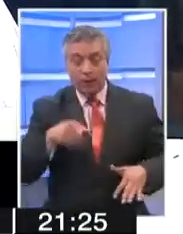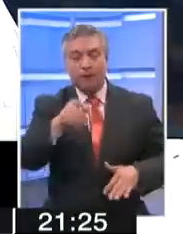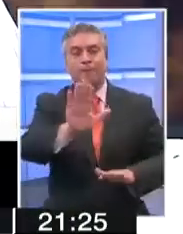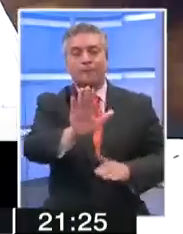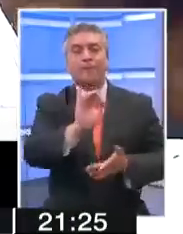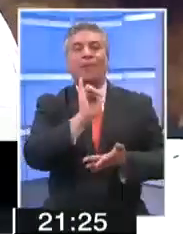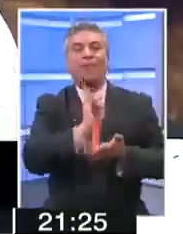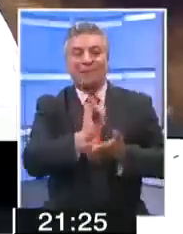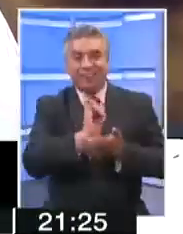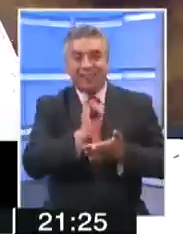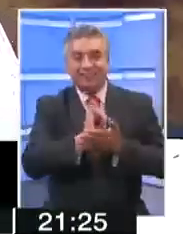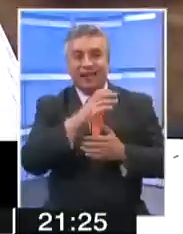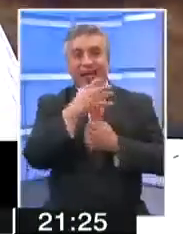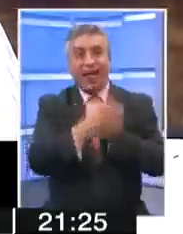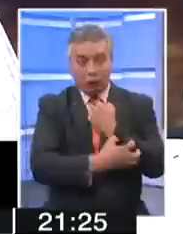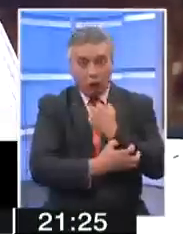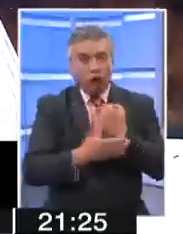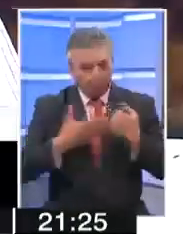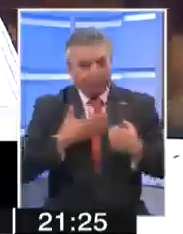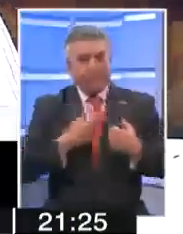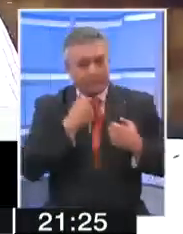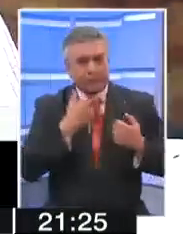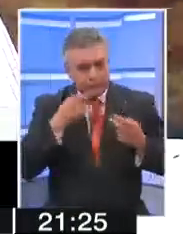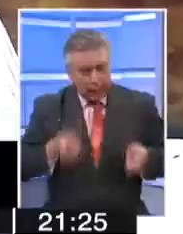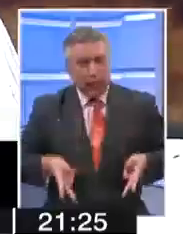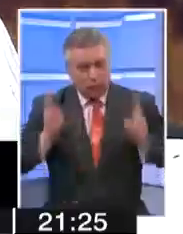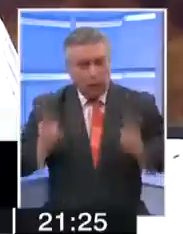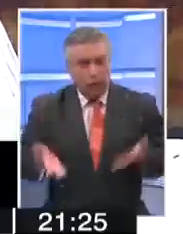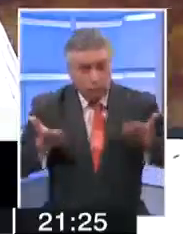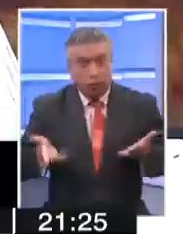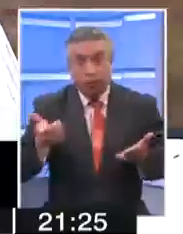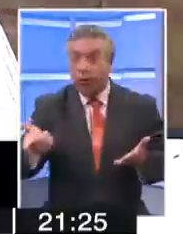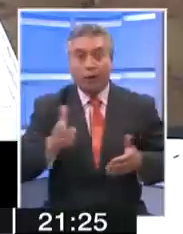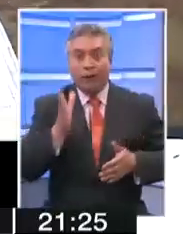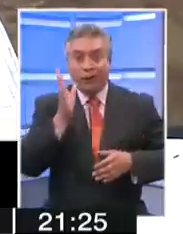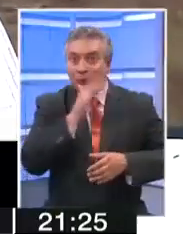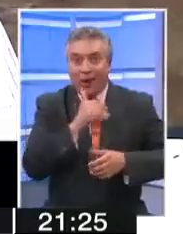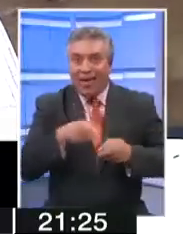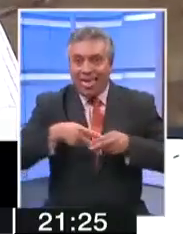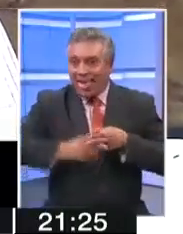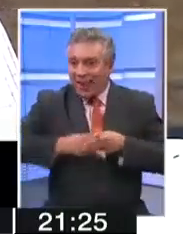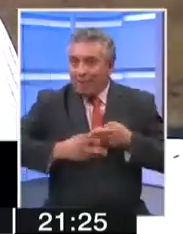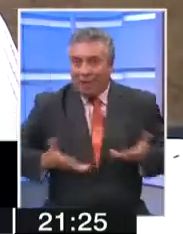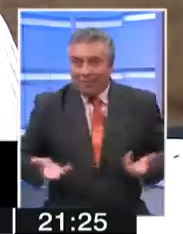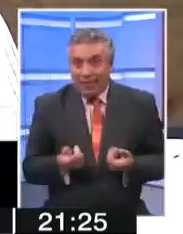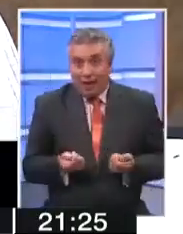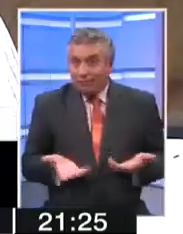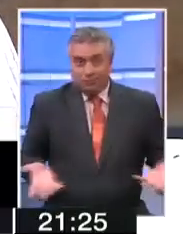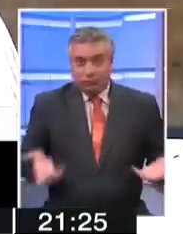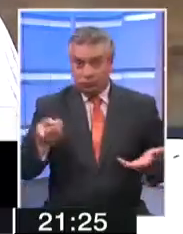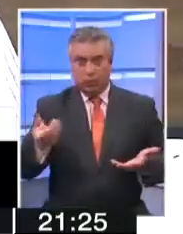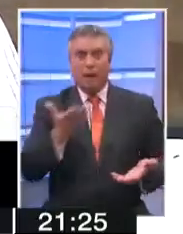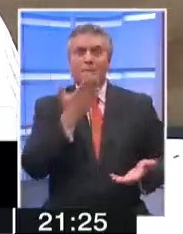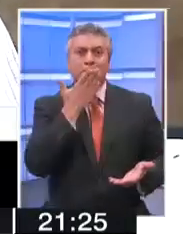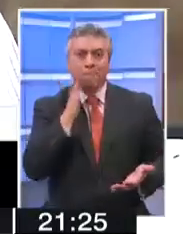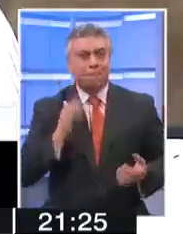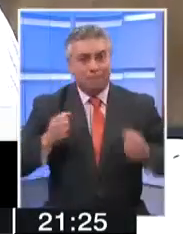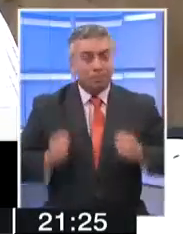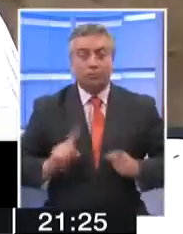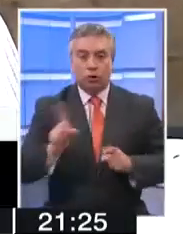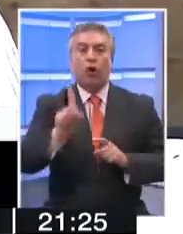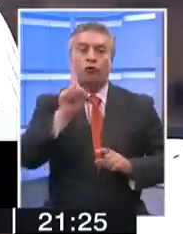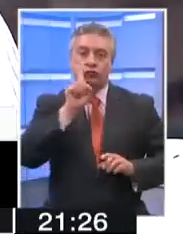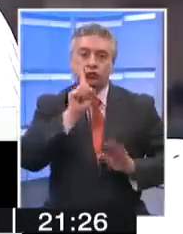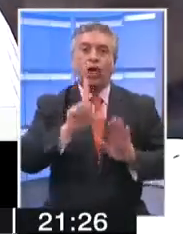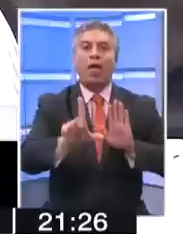región tienen la mayor de las disponibilidades, pero aquí no tiene herramientas. Si los intendentes en las regiones no tienen la capacidad, tenemos una ley